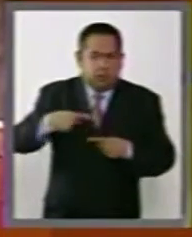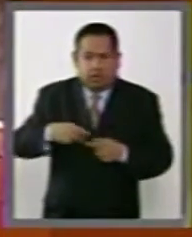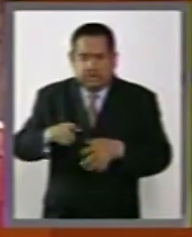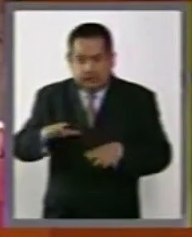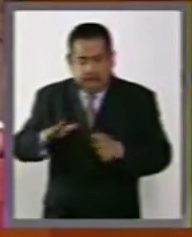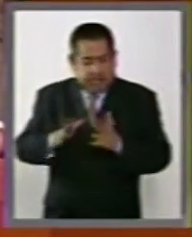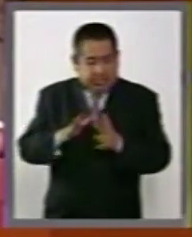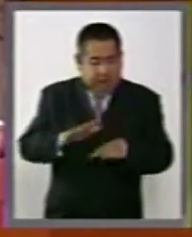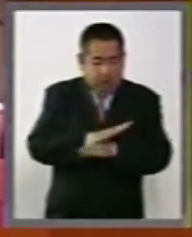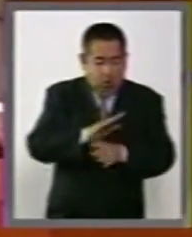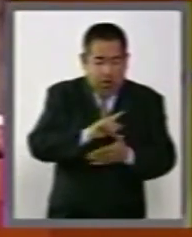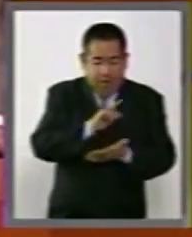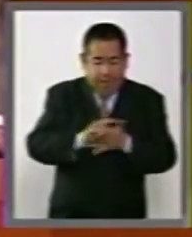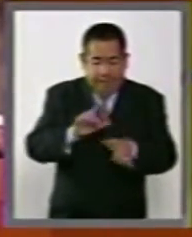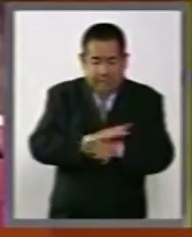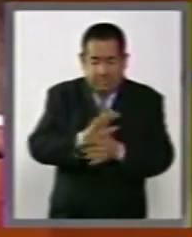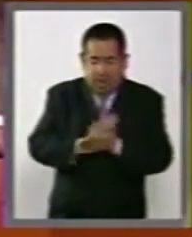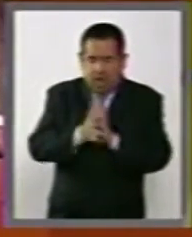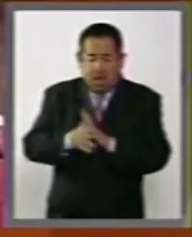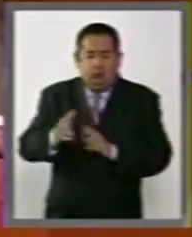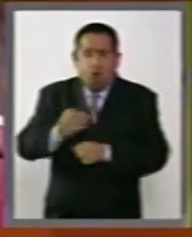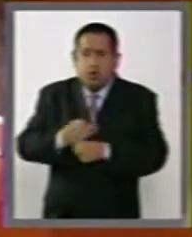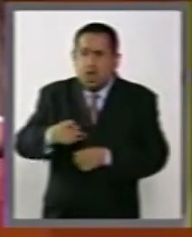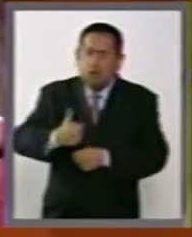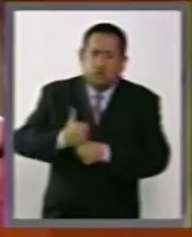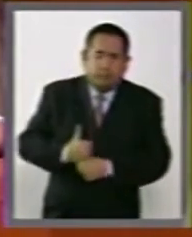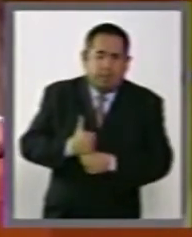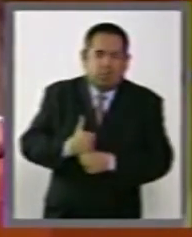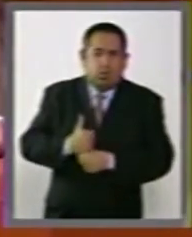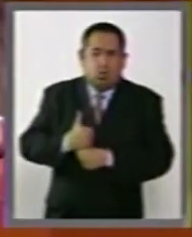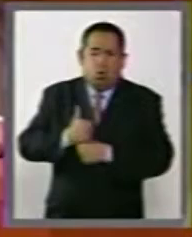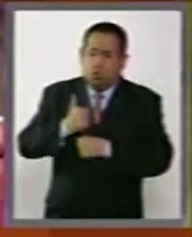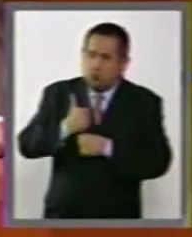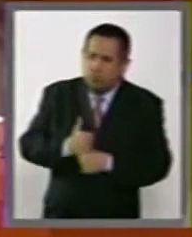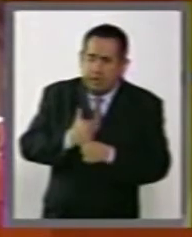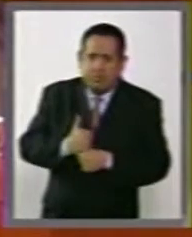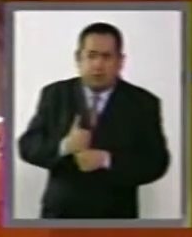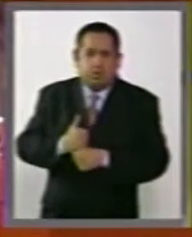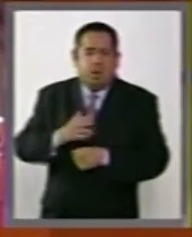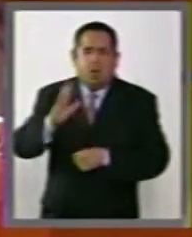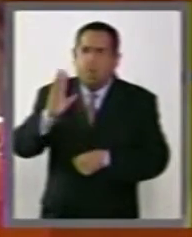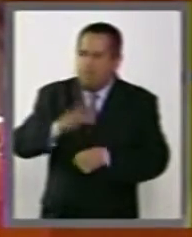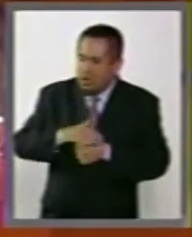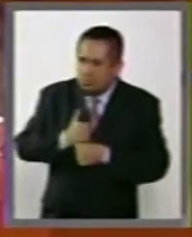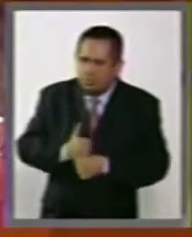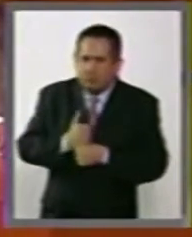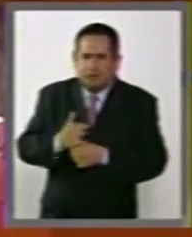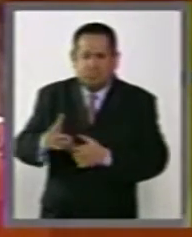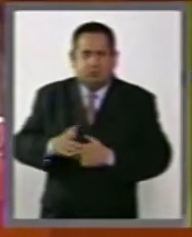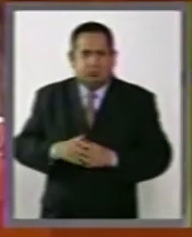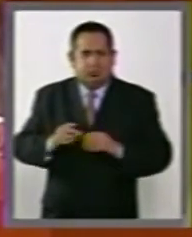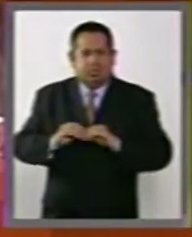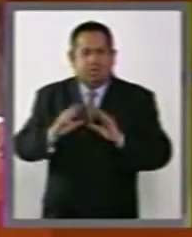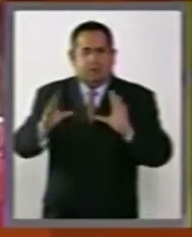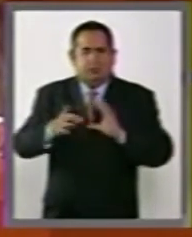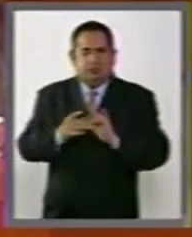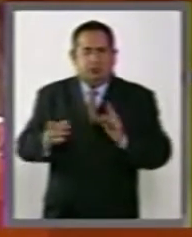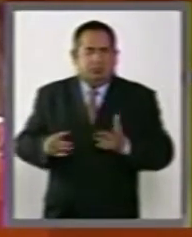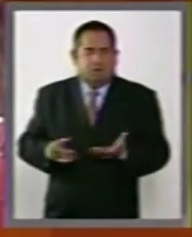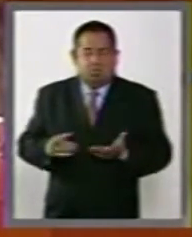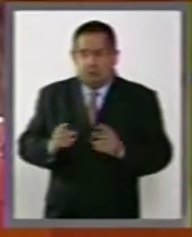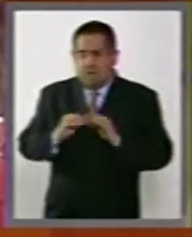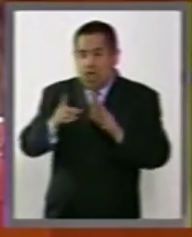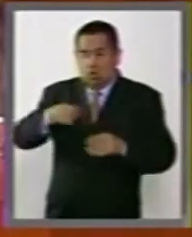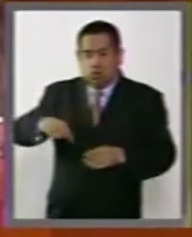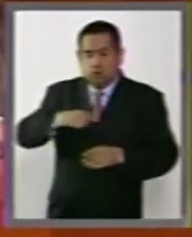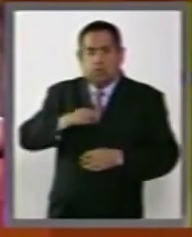energética es sufrimiento, sufrimiento y sufrimiento. Claro, los que son o los que